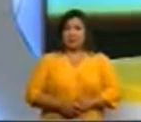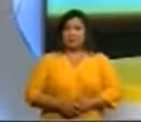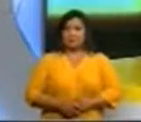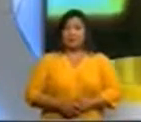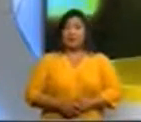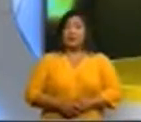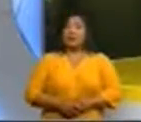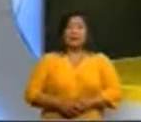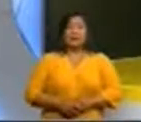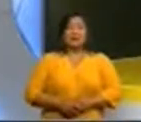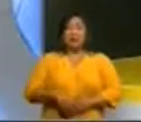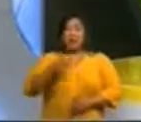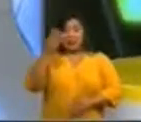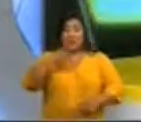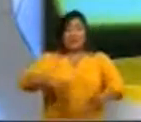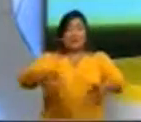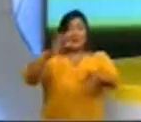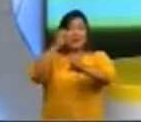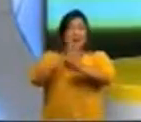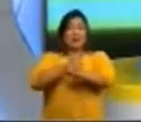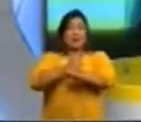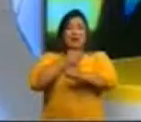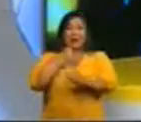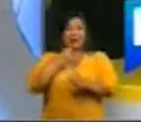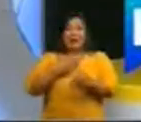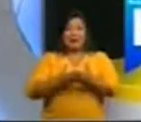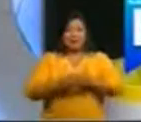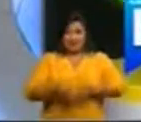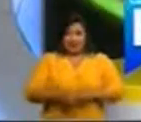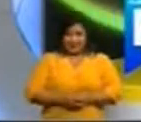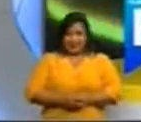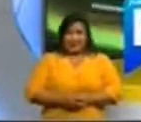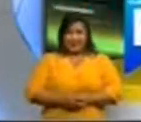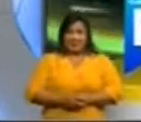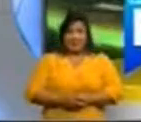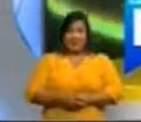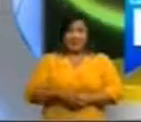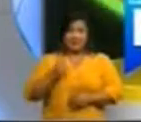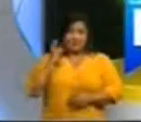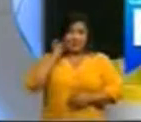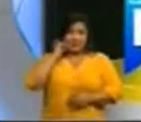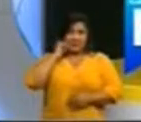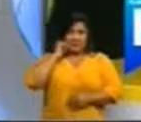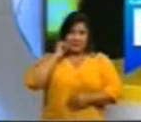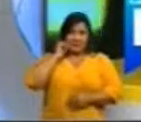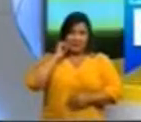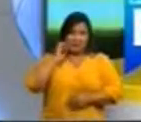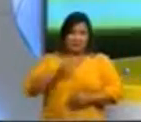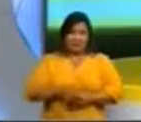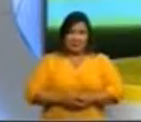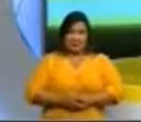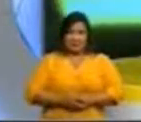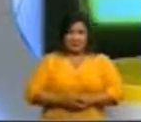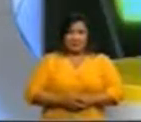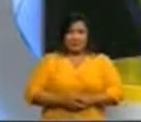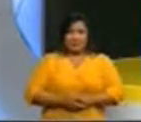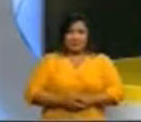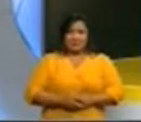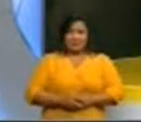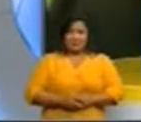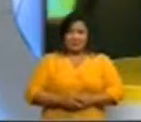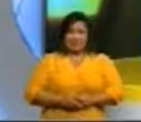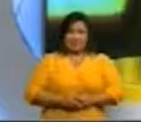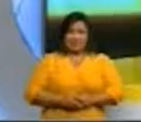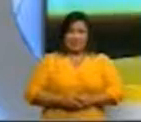Una noche de amor y paz viven decenas de guayaquileños quienes disfrutan de un show navideño lleno de música y colores.